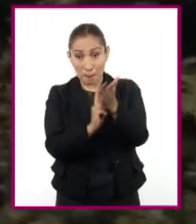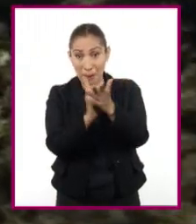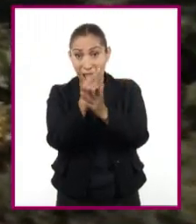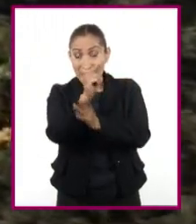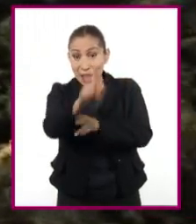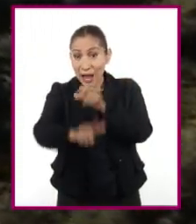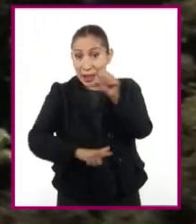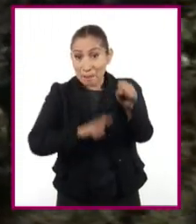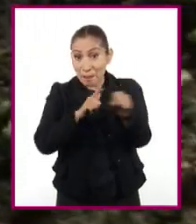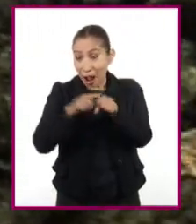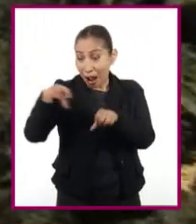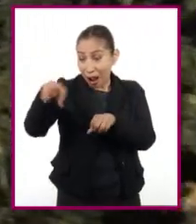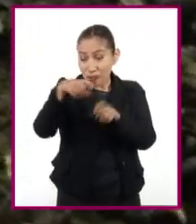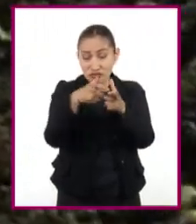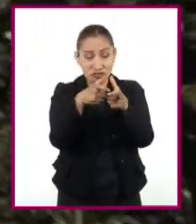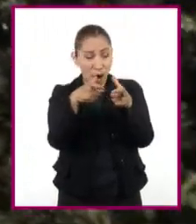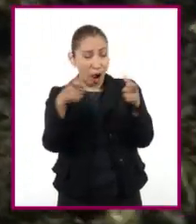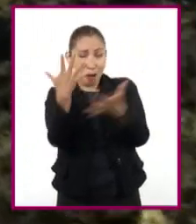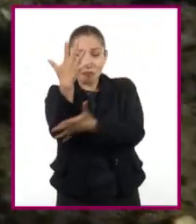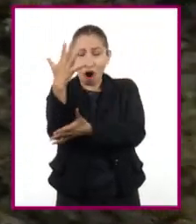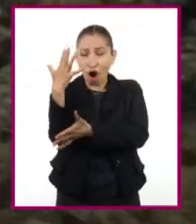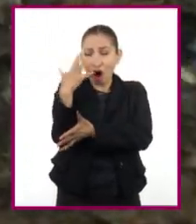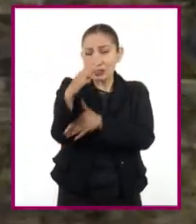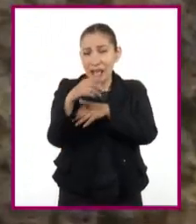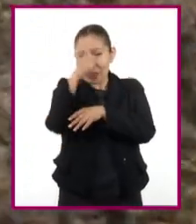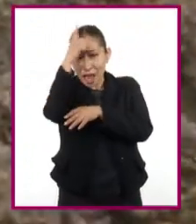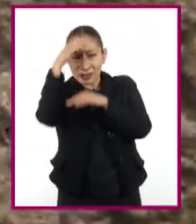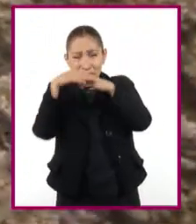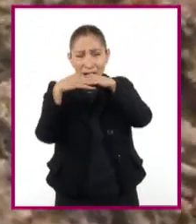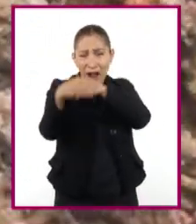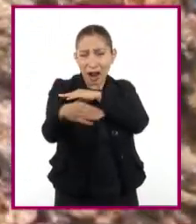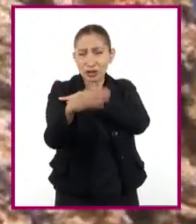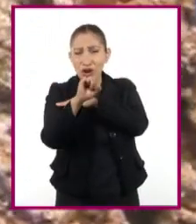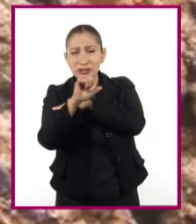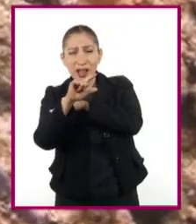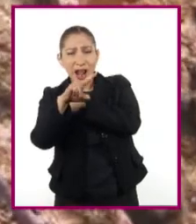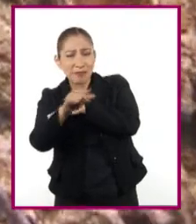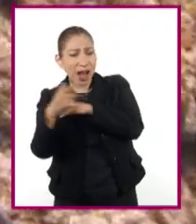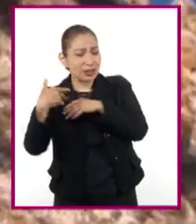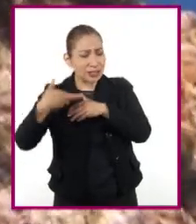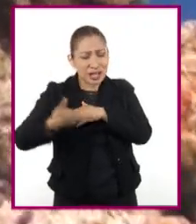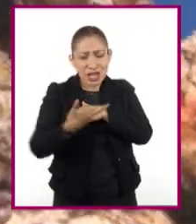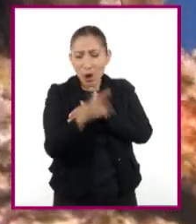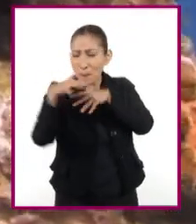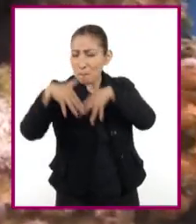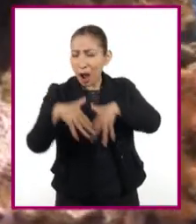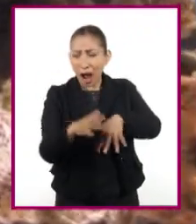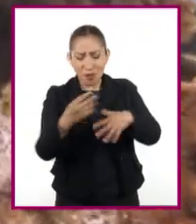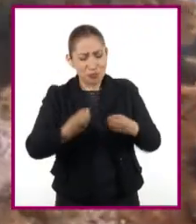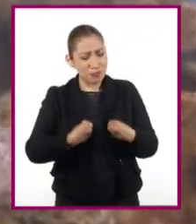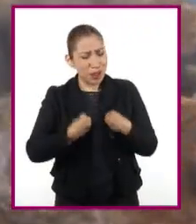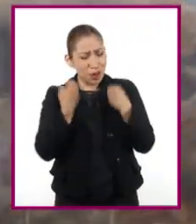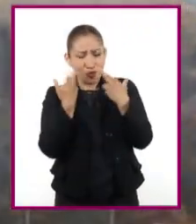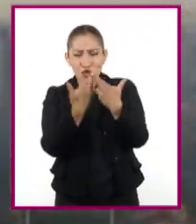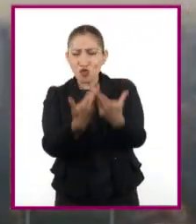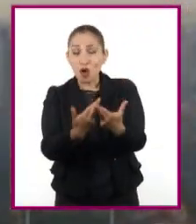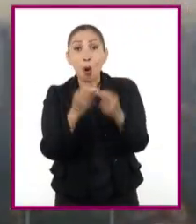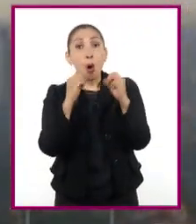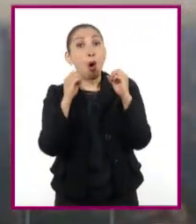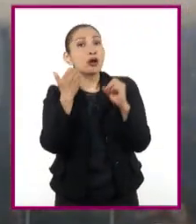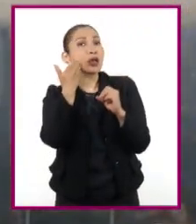con grandes áreas silvestres de bosques, desiertos y selvas, ríos limpios y mares llenos de vida,